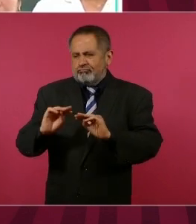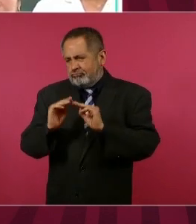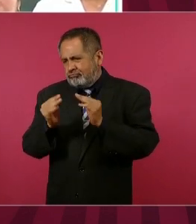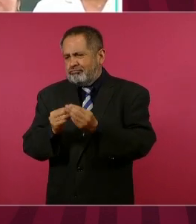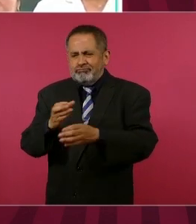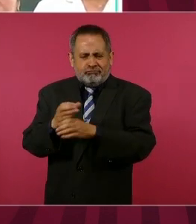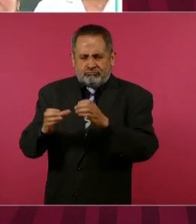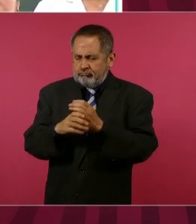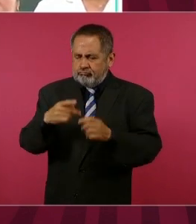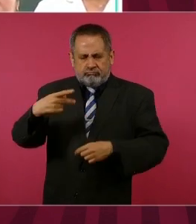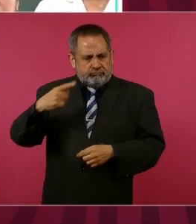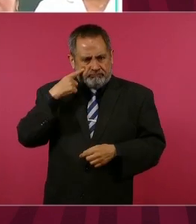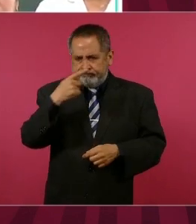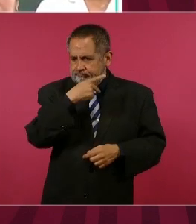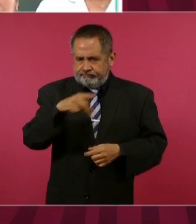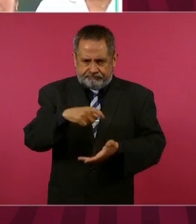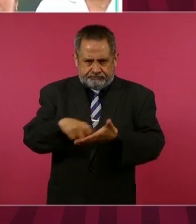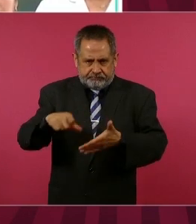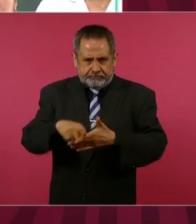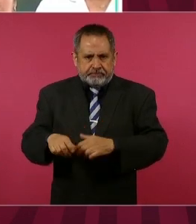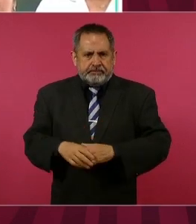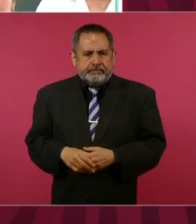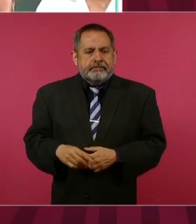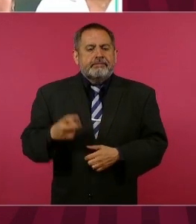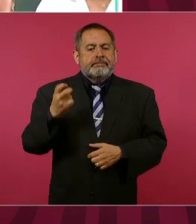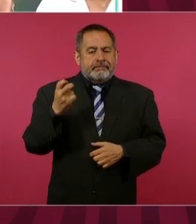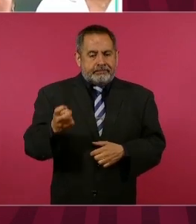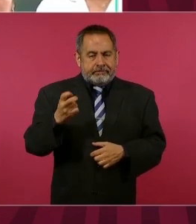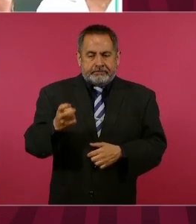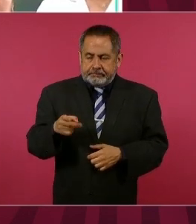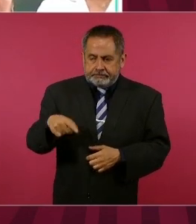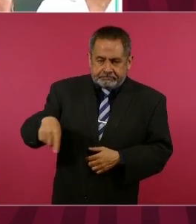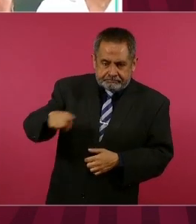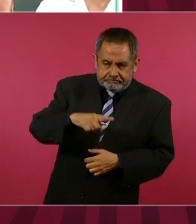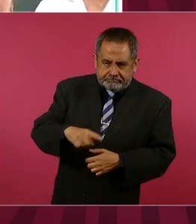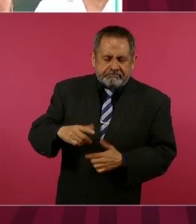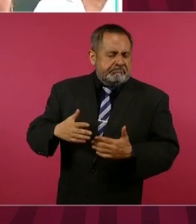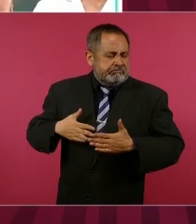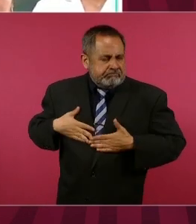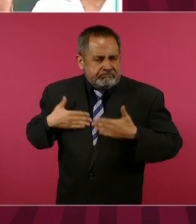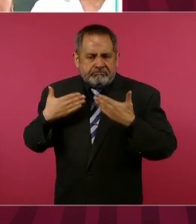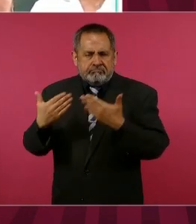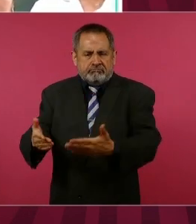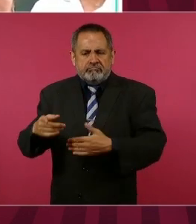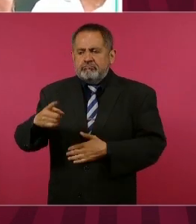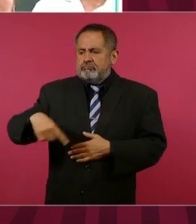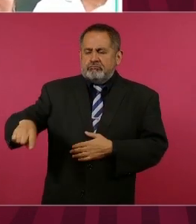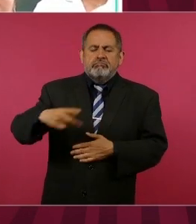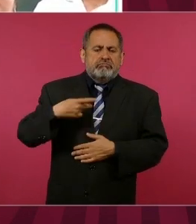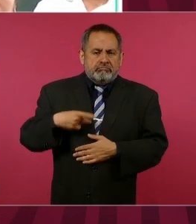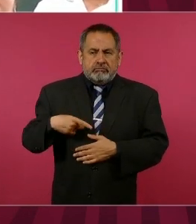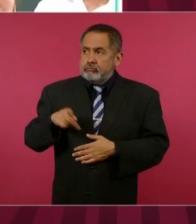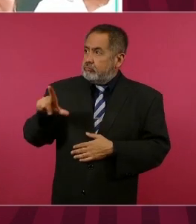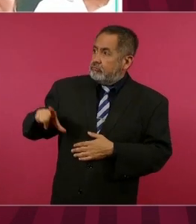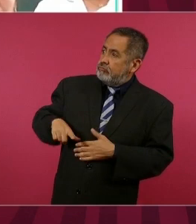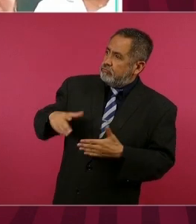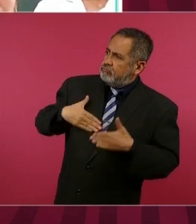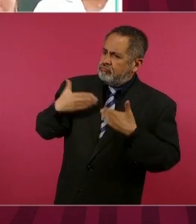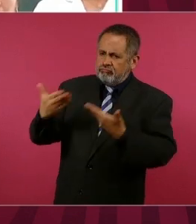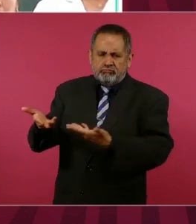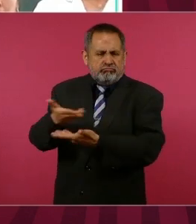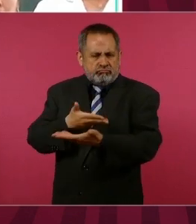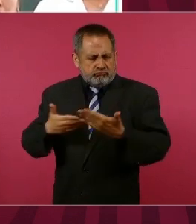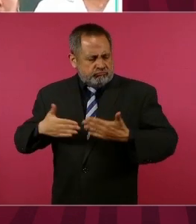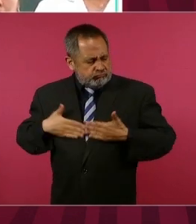Con esto podemos dar certeza de que el pueblo confía en el gobierno, porque el gobierno, por supuesto, que confía en el